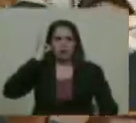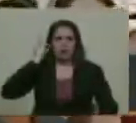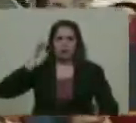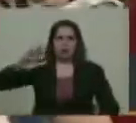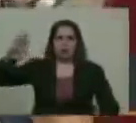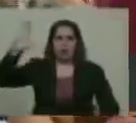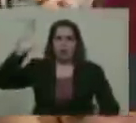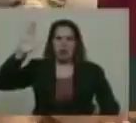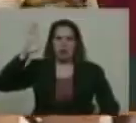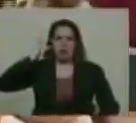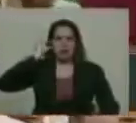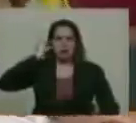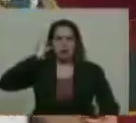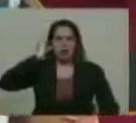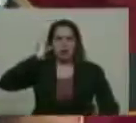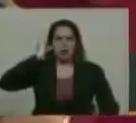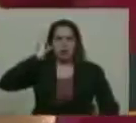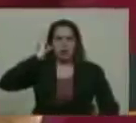Palabra de mujer.